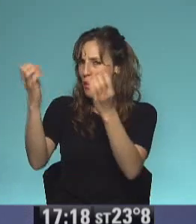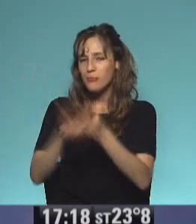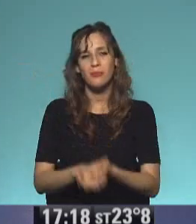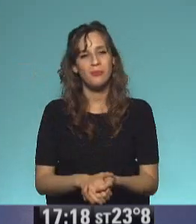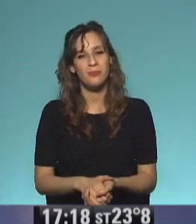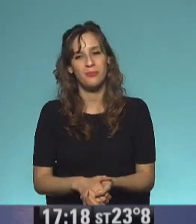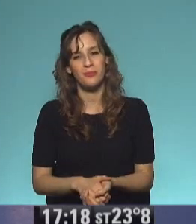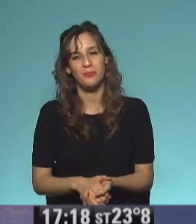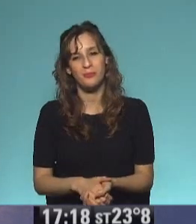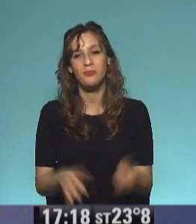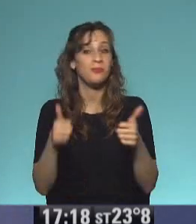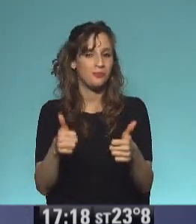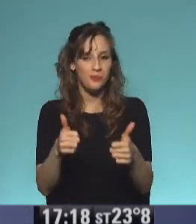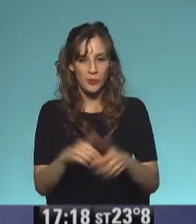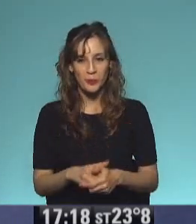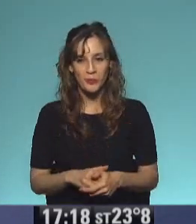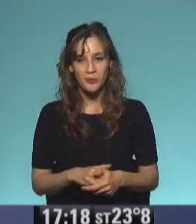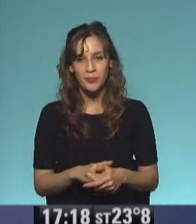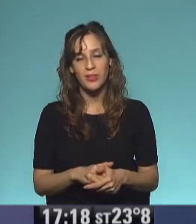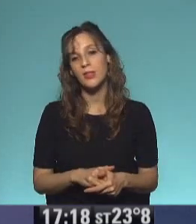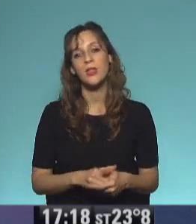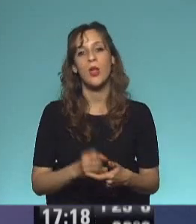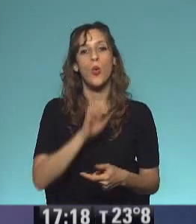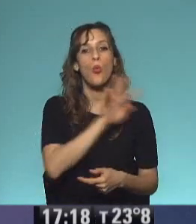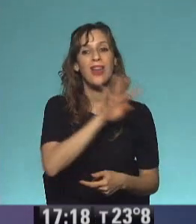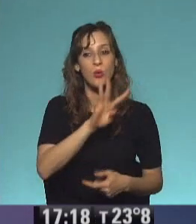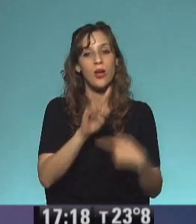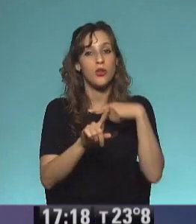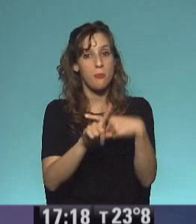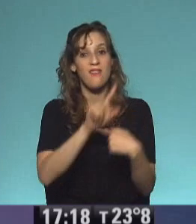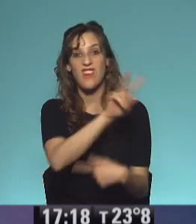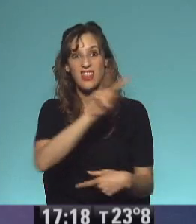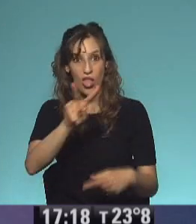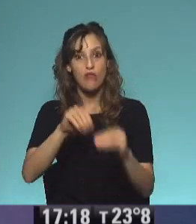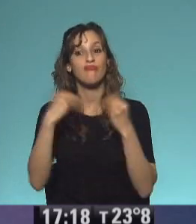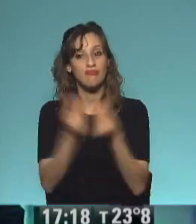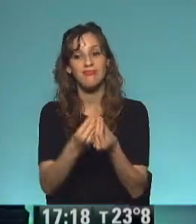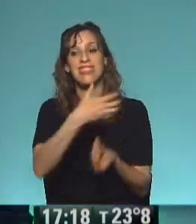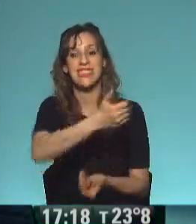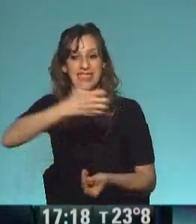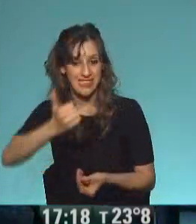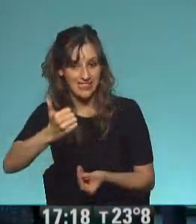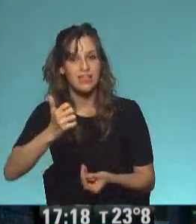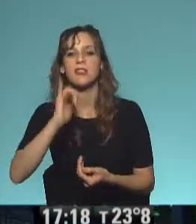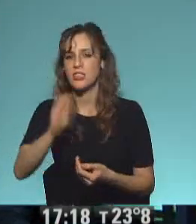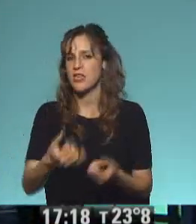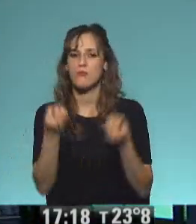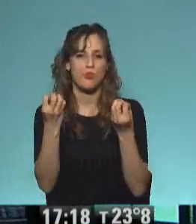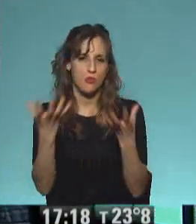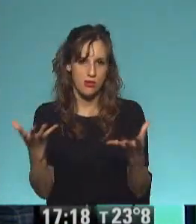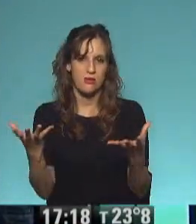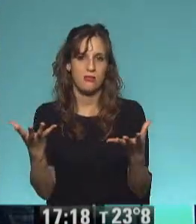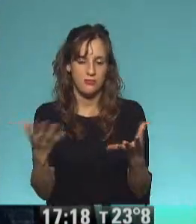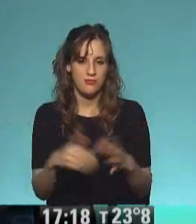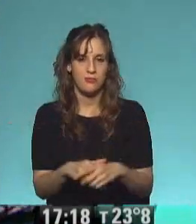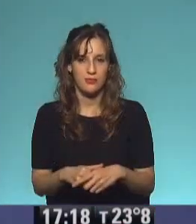un 6, pero no importa, pone. Muy 44 bien. más 22 es 66. Muy bien. Muy bien. Espectacular. 1-0 gana.